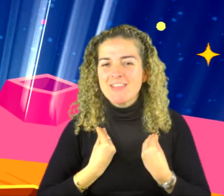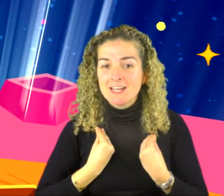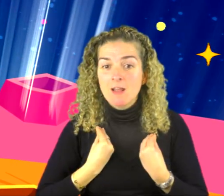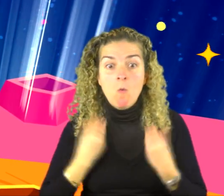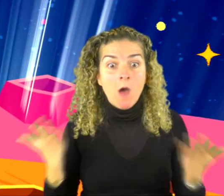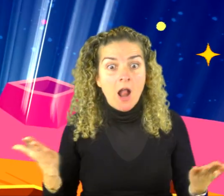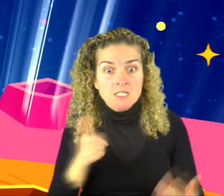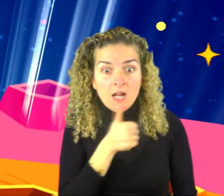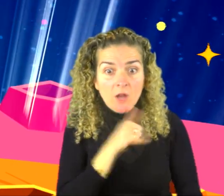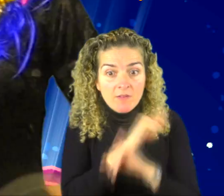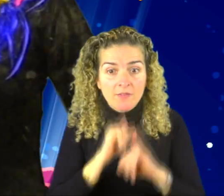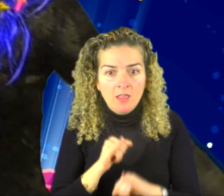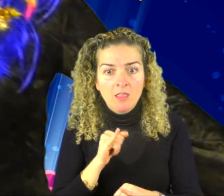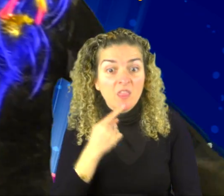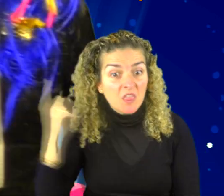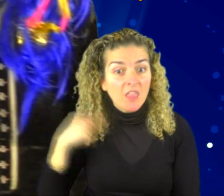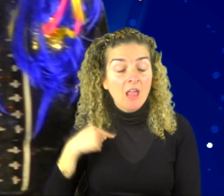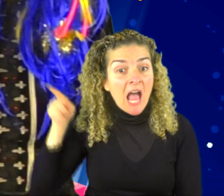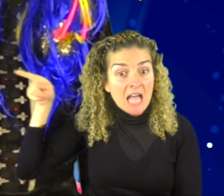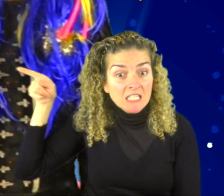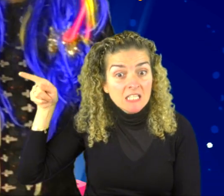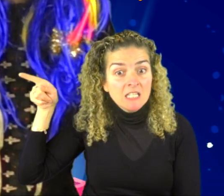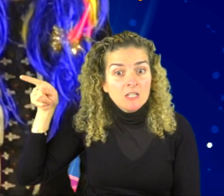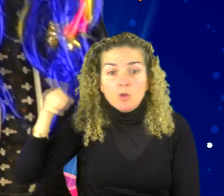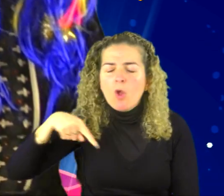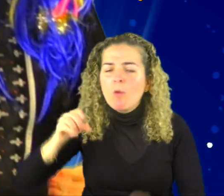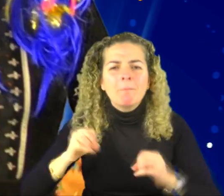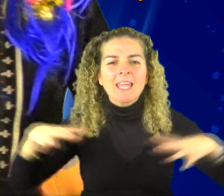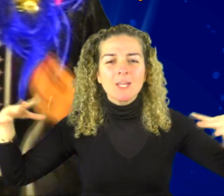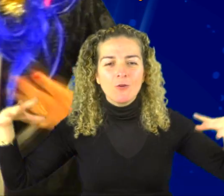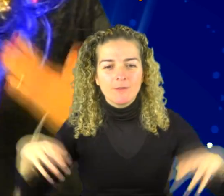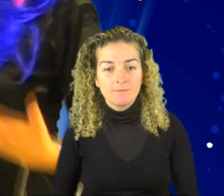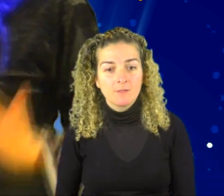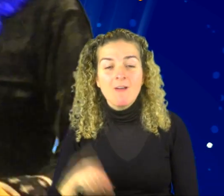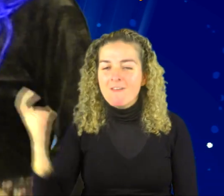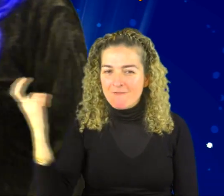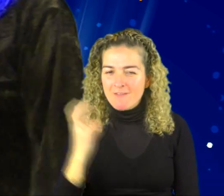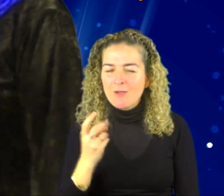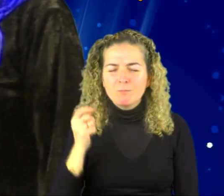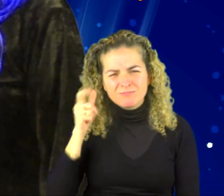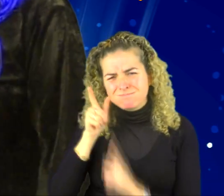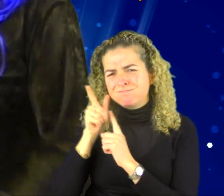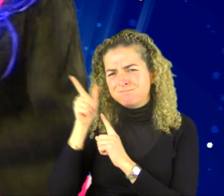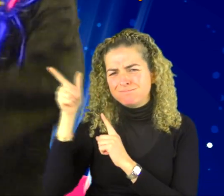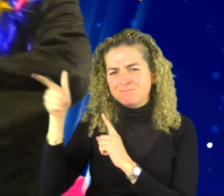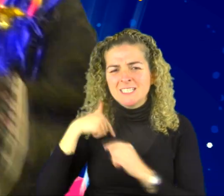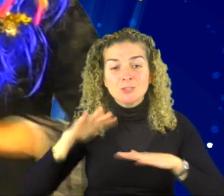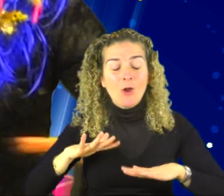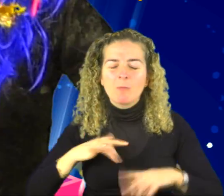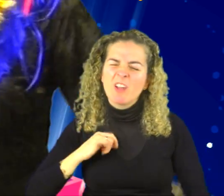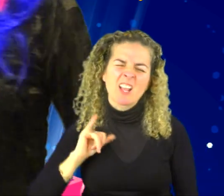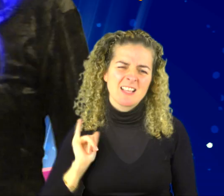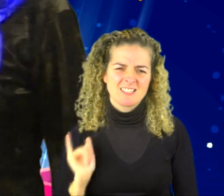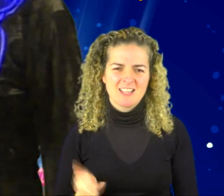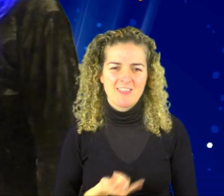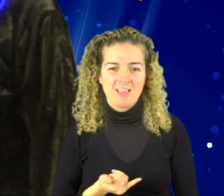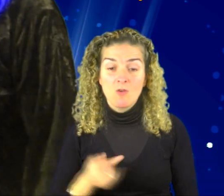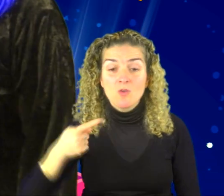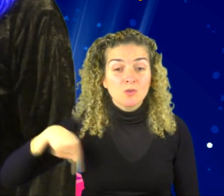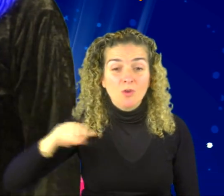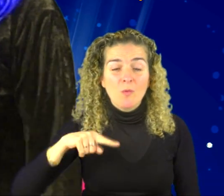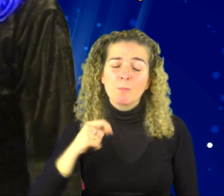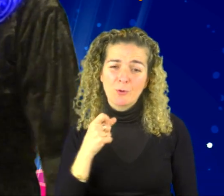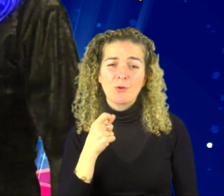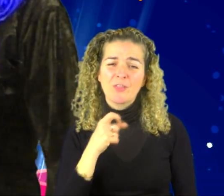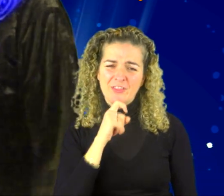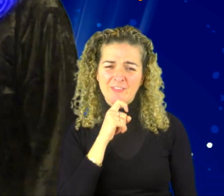¿Me puedes ayudar? Vengo de tan lejos. Estoy tan cansada. Es todo tan difícil.